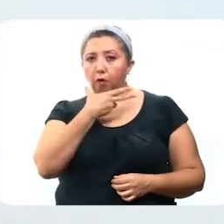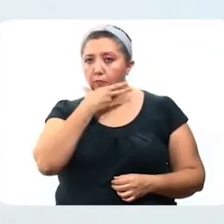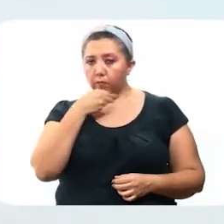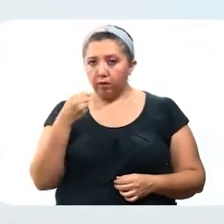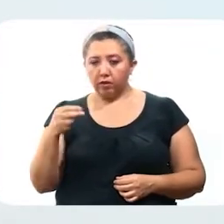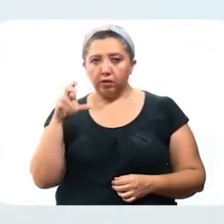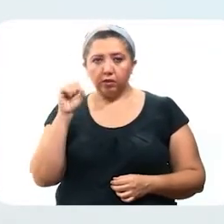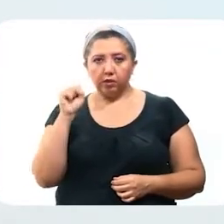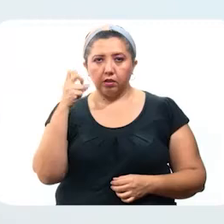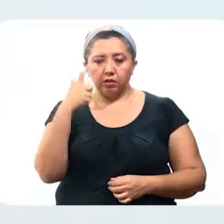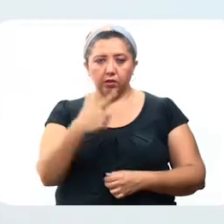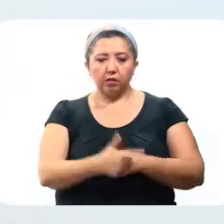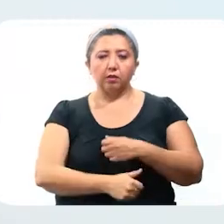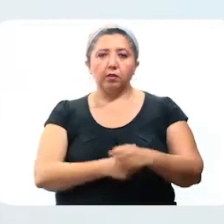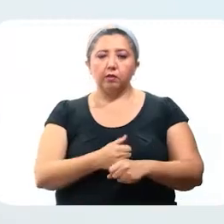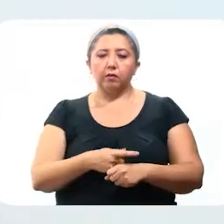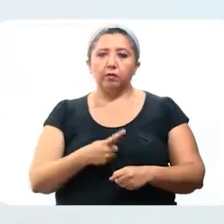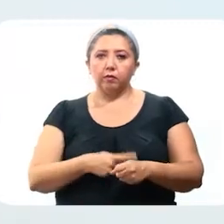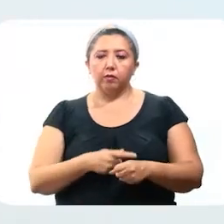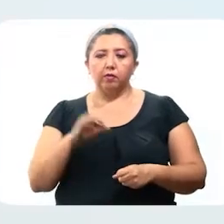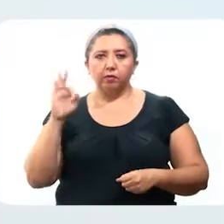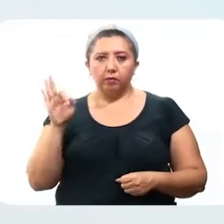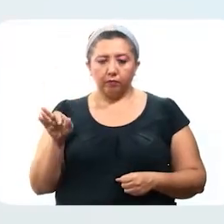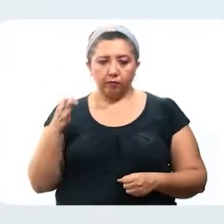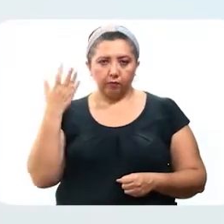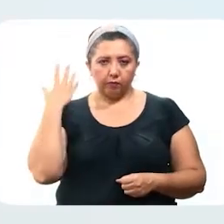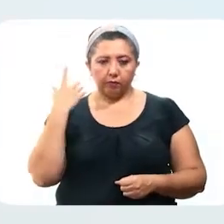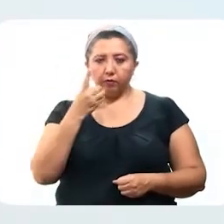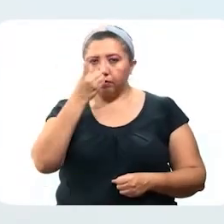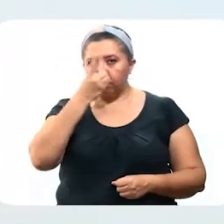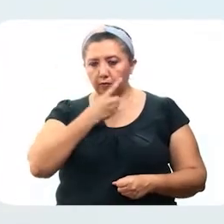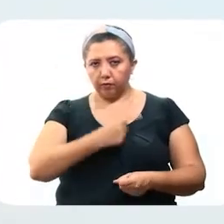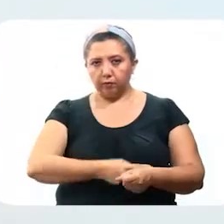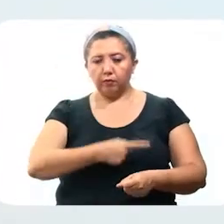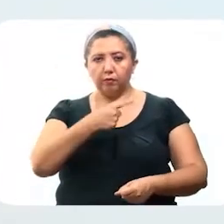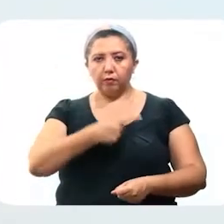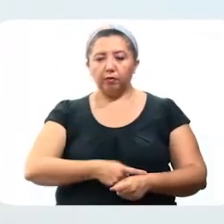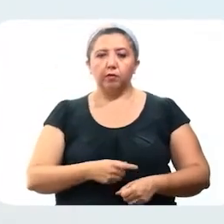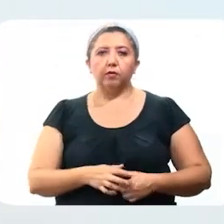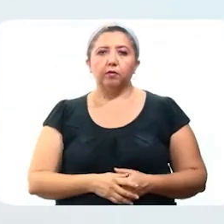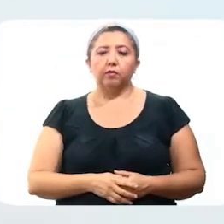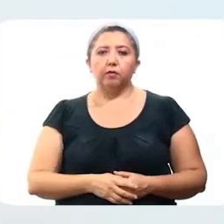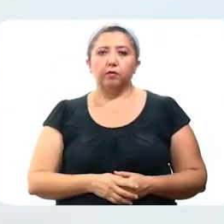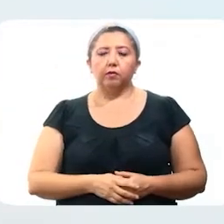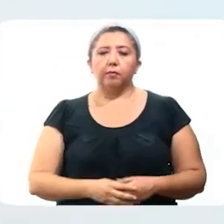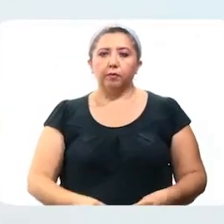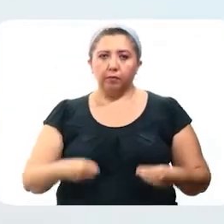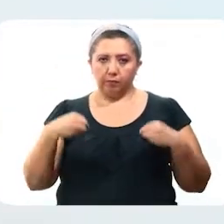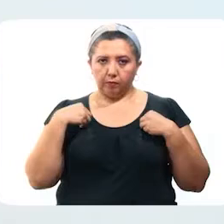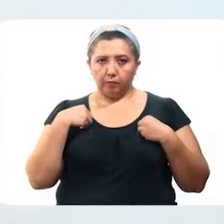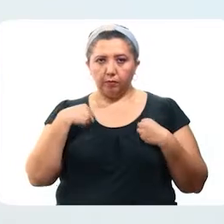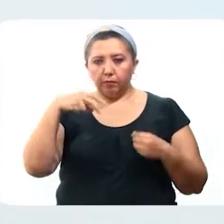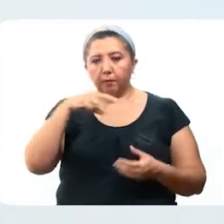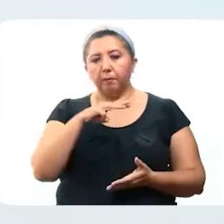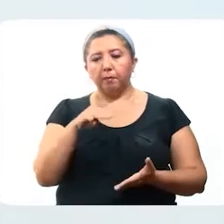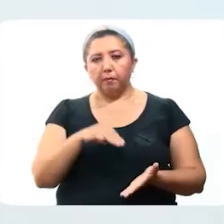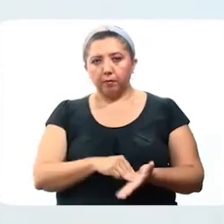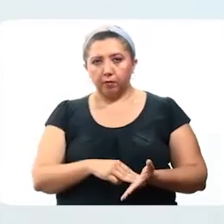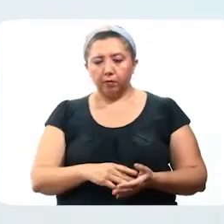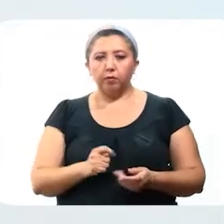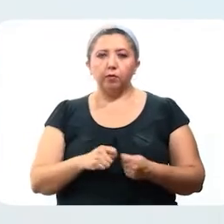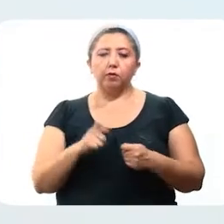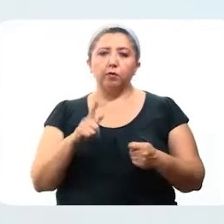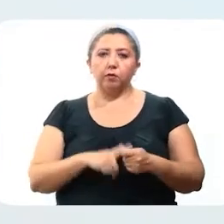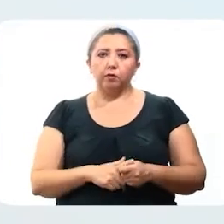de 67 años con principales enfermedades fueron diabetes e hipertensión arterial. Residía en la ciudad de Mérida, con